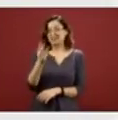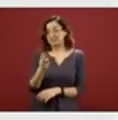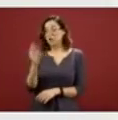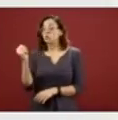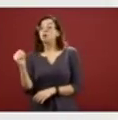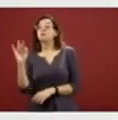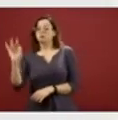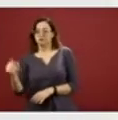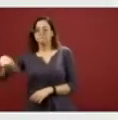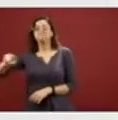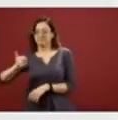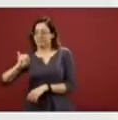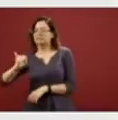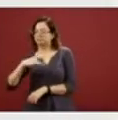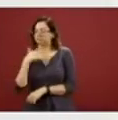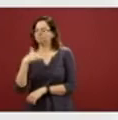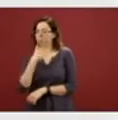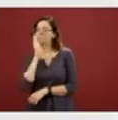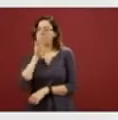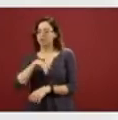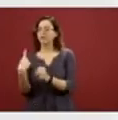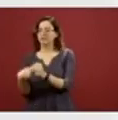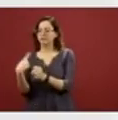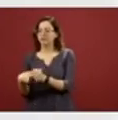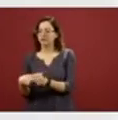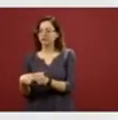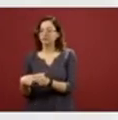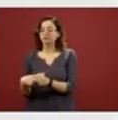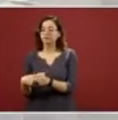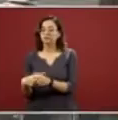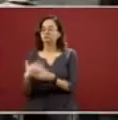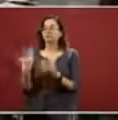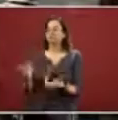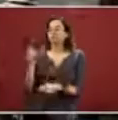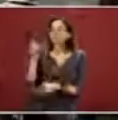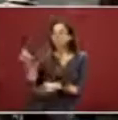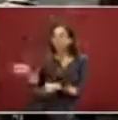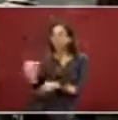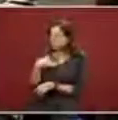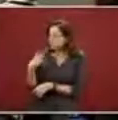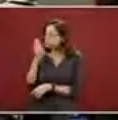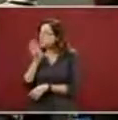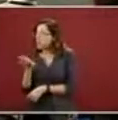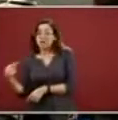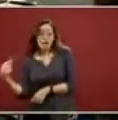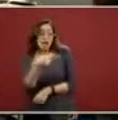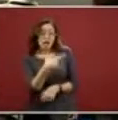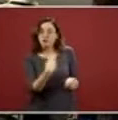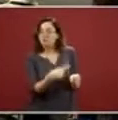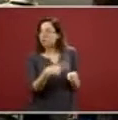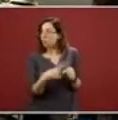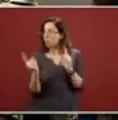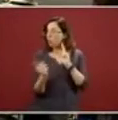presentó sintomatología. Al presentar sintomatología, por ser contacto de un caso confirmado, entonces se